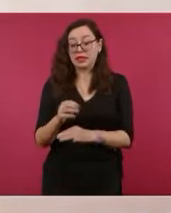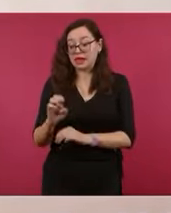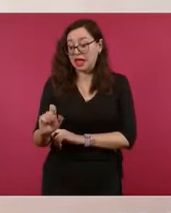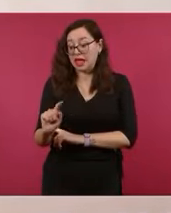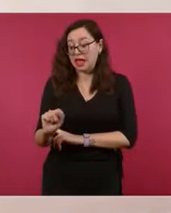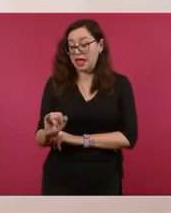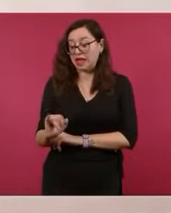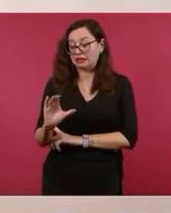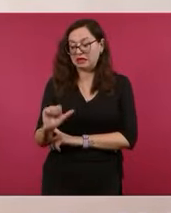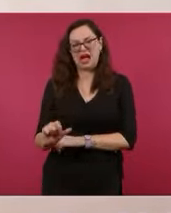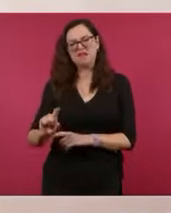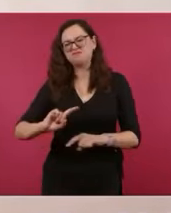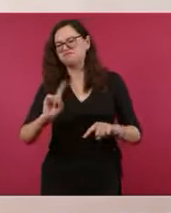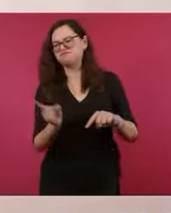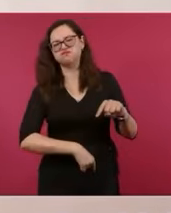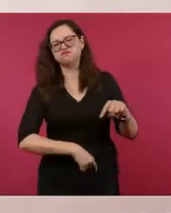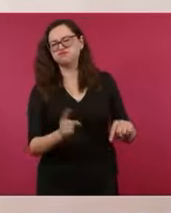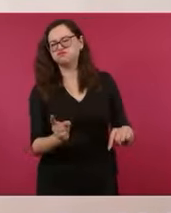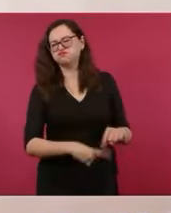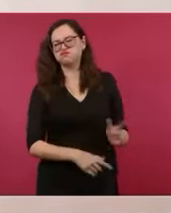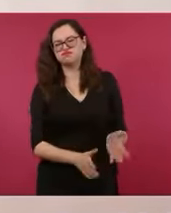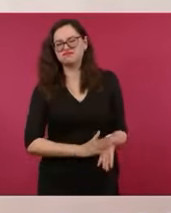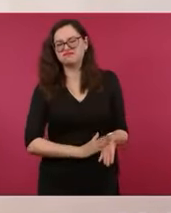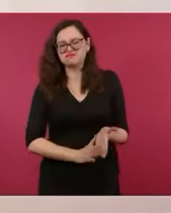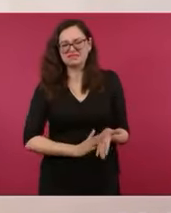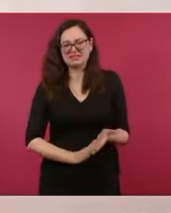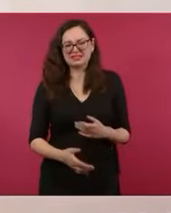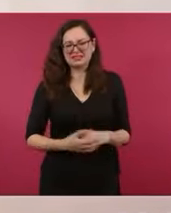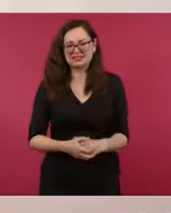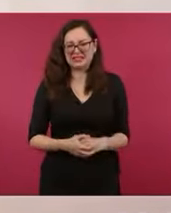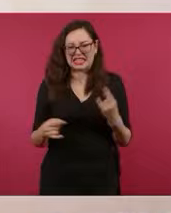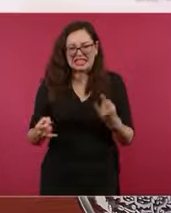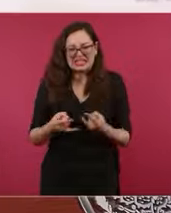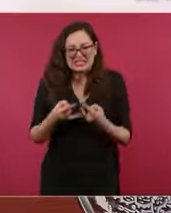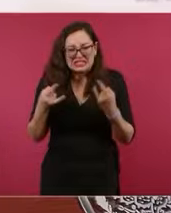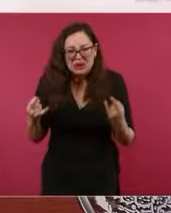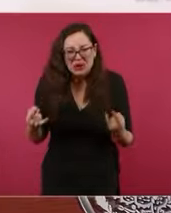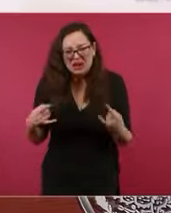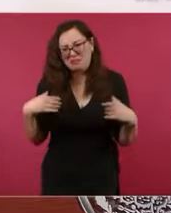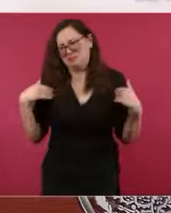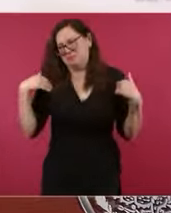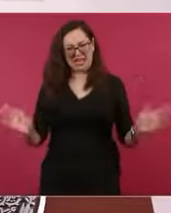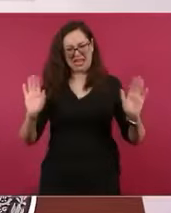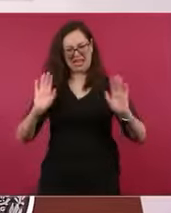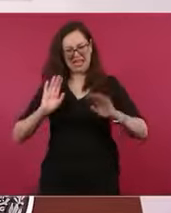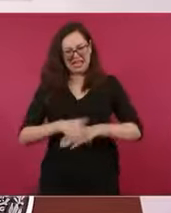decretaron el fin de la historia. ¿Para qué vas a estar